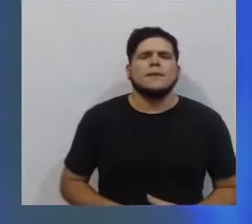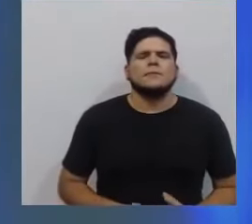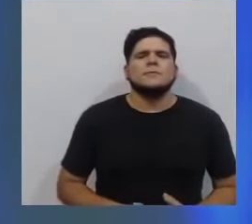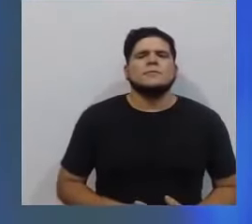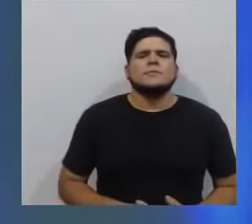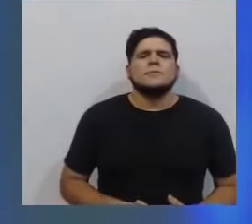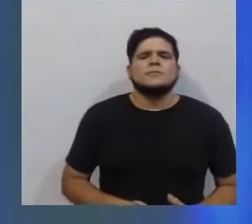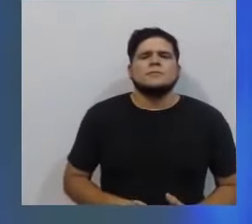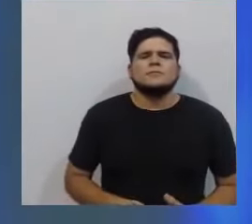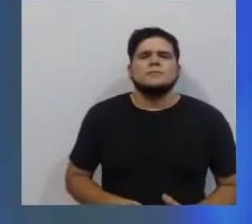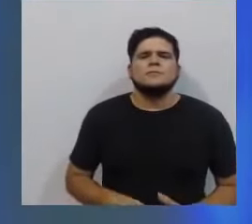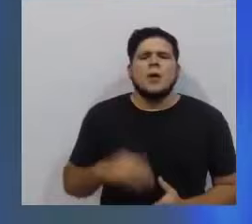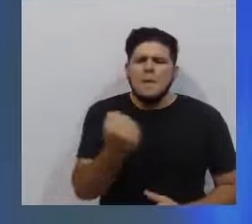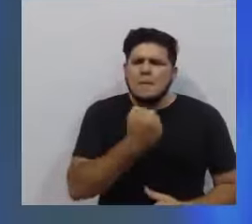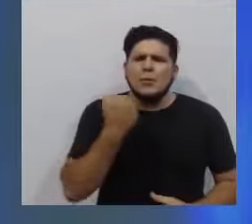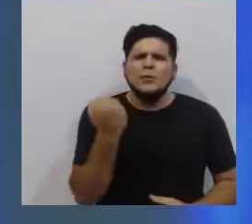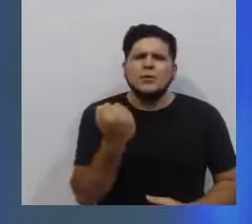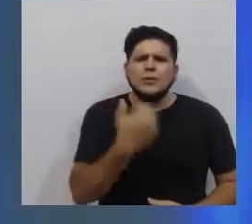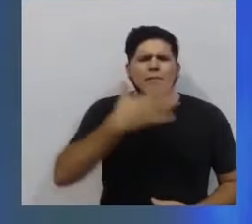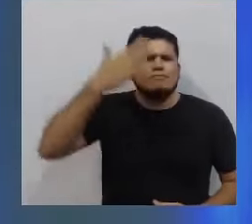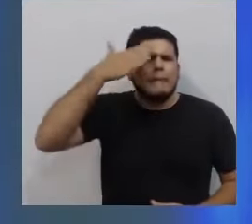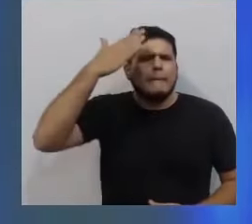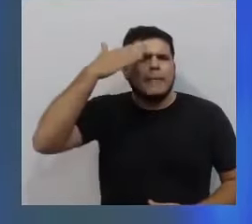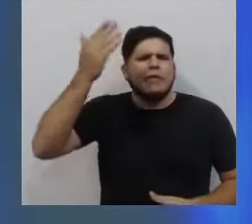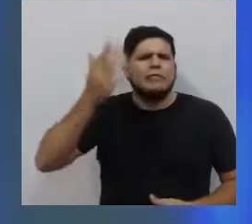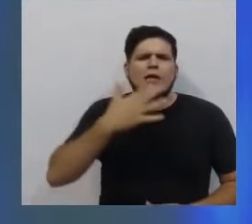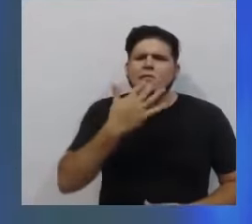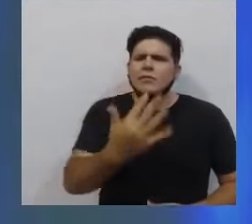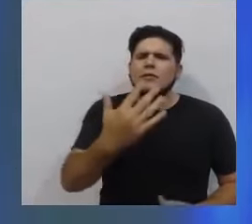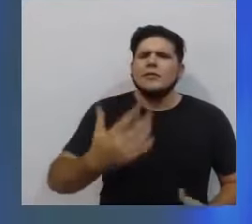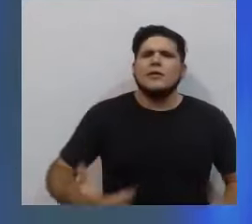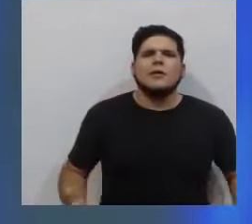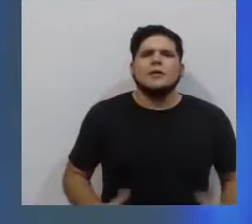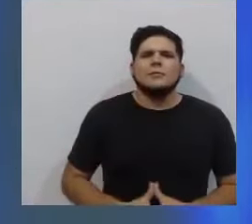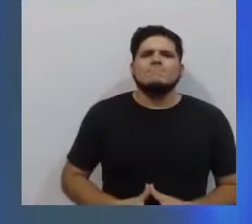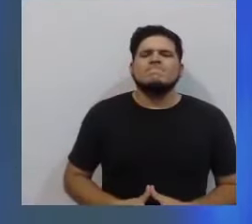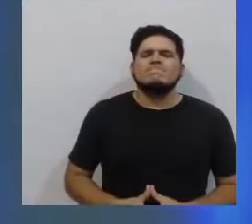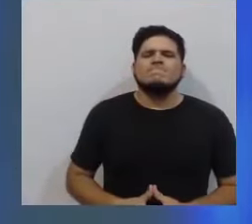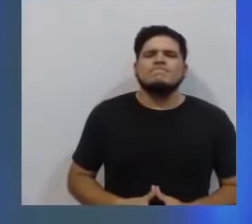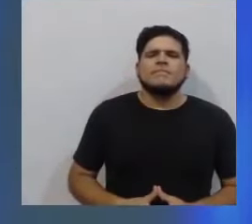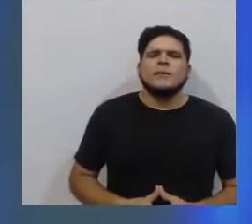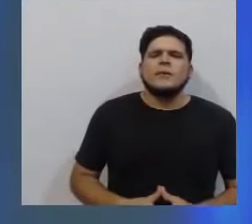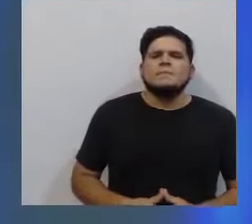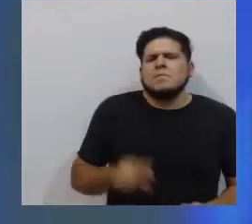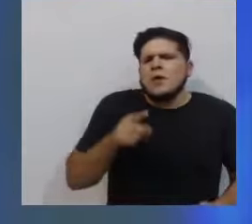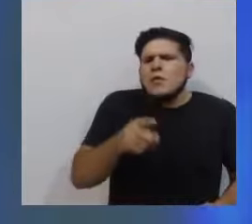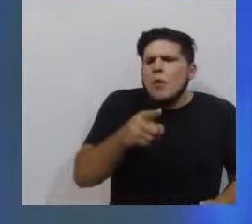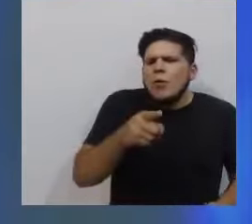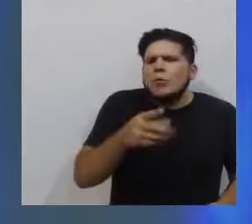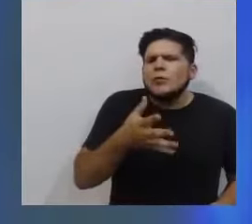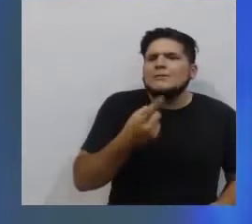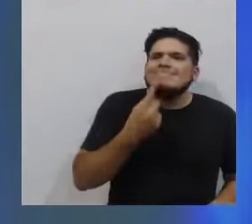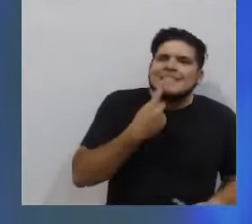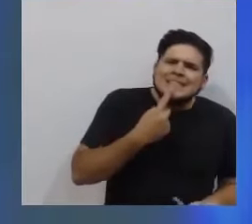mente su visión no la puede entender el que duda tampoco puede